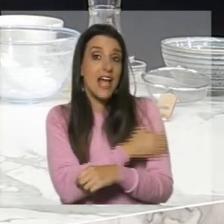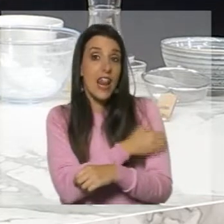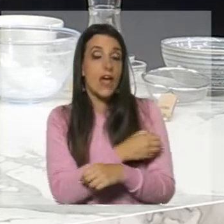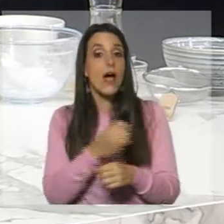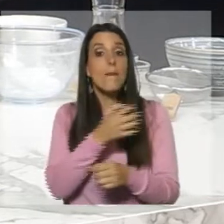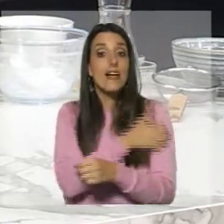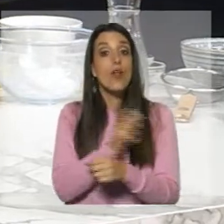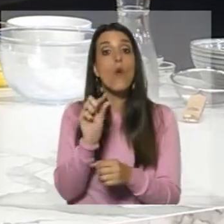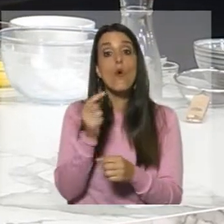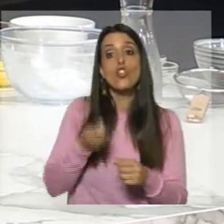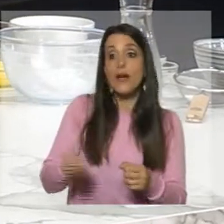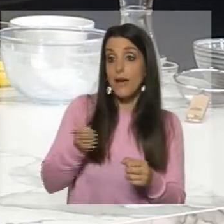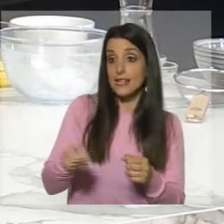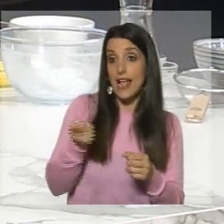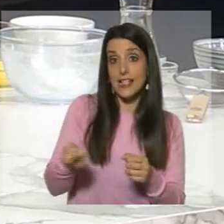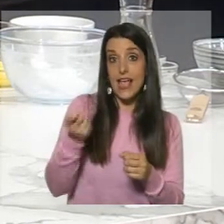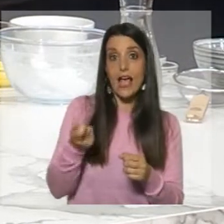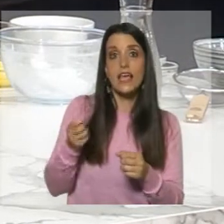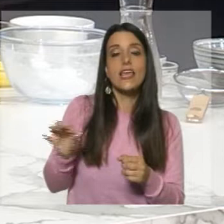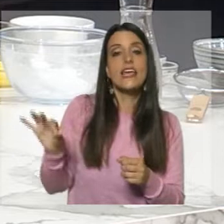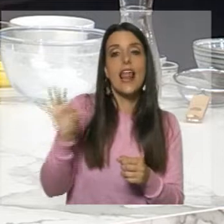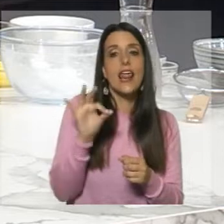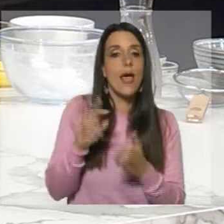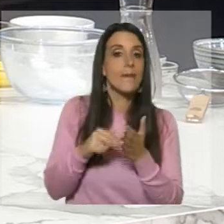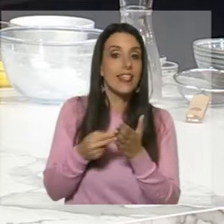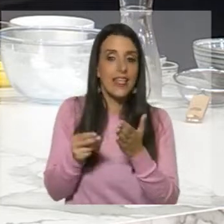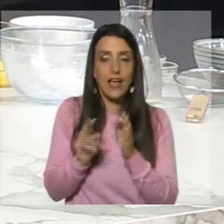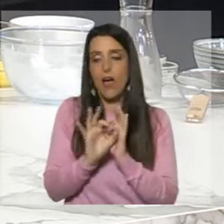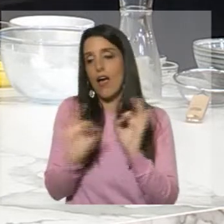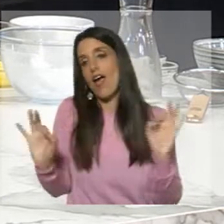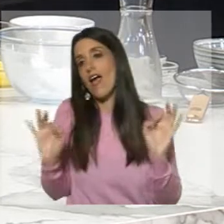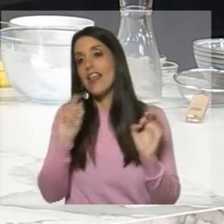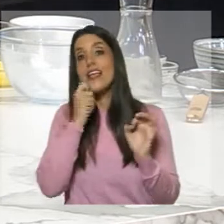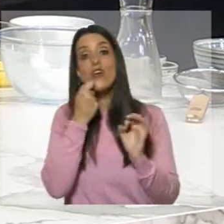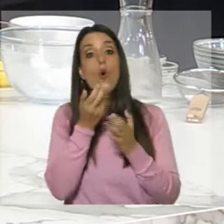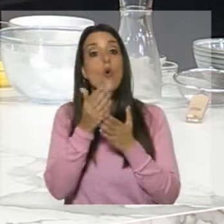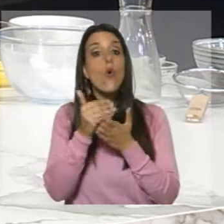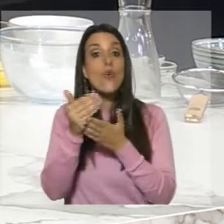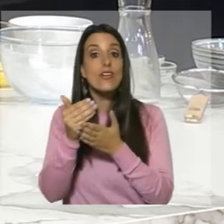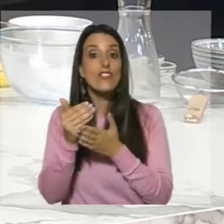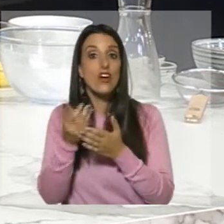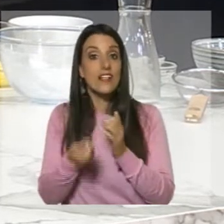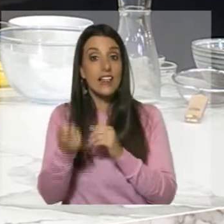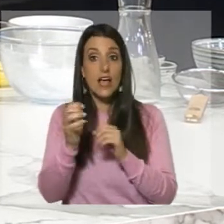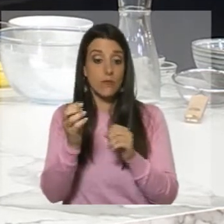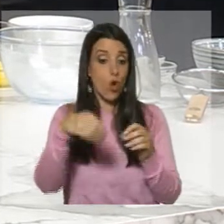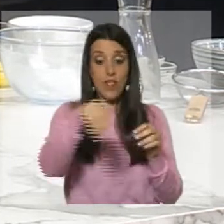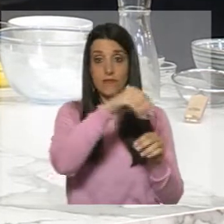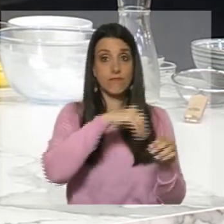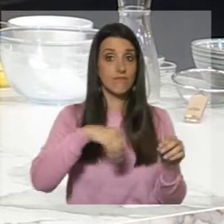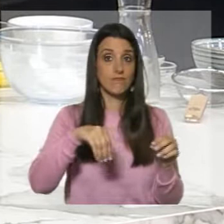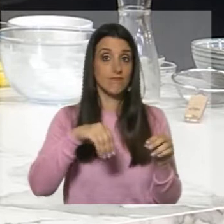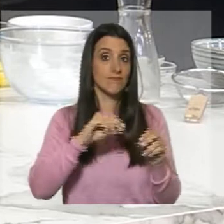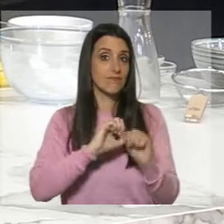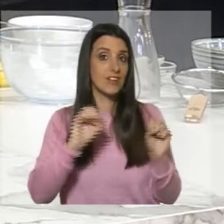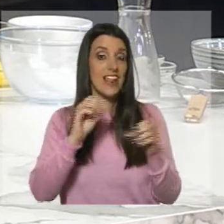manzana un poquito. Con canela, le pones canela por encima. Le pones canela y manteca, ¿no? Sí. La salteas los cubitos para que no te largue tanta agua en el relleno y luego se lo acomodás. Ponemos,